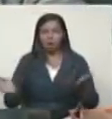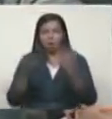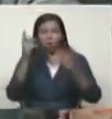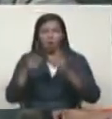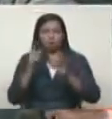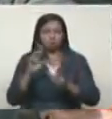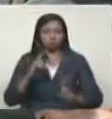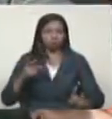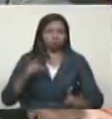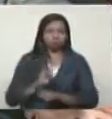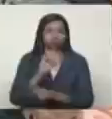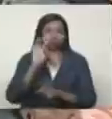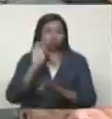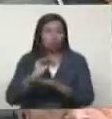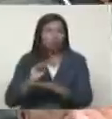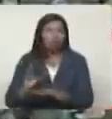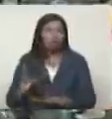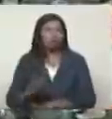algún momento.